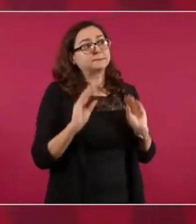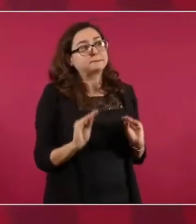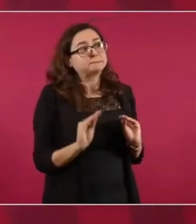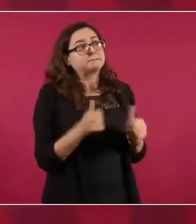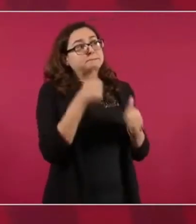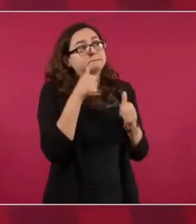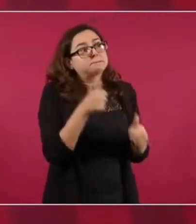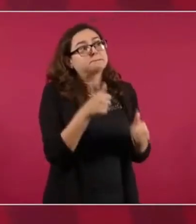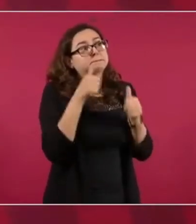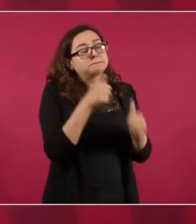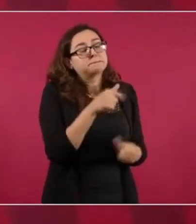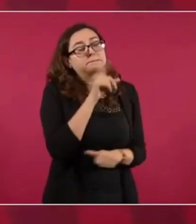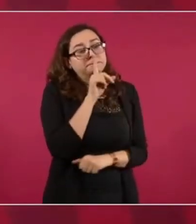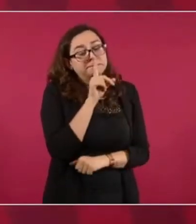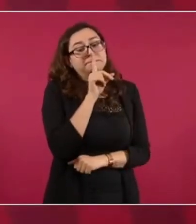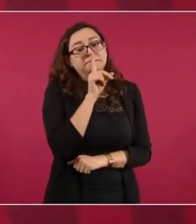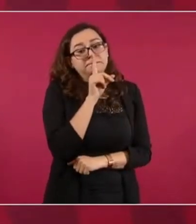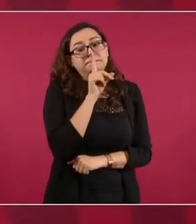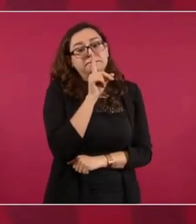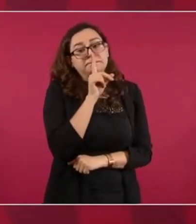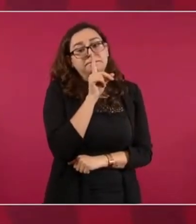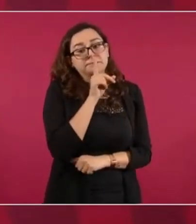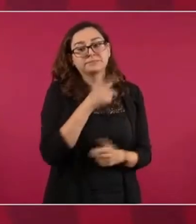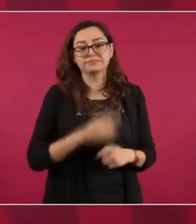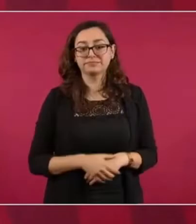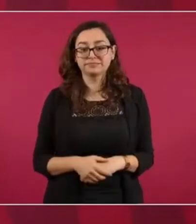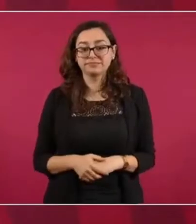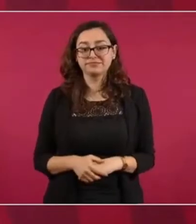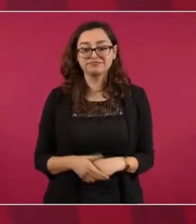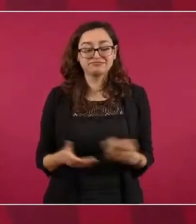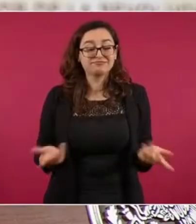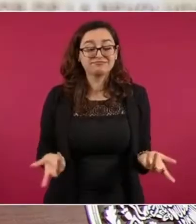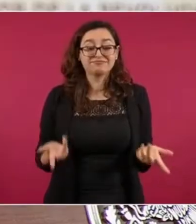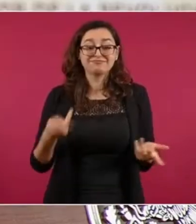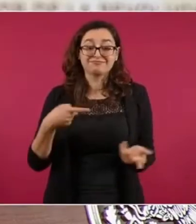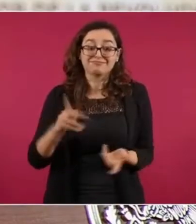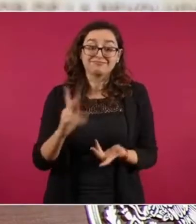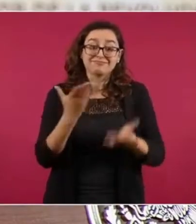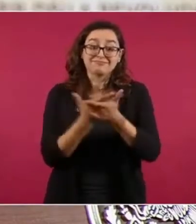cualquier ciudadano, que hay muchos